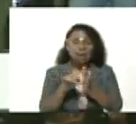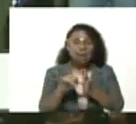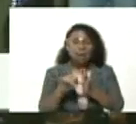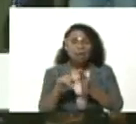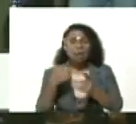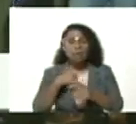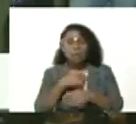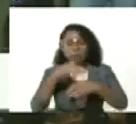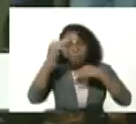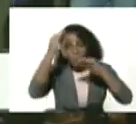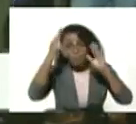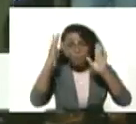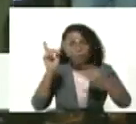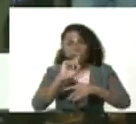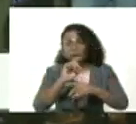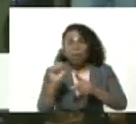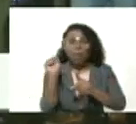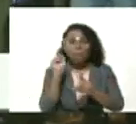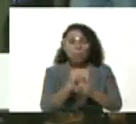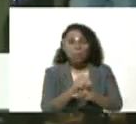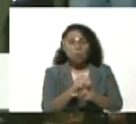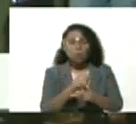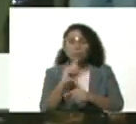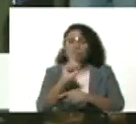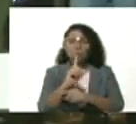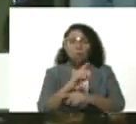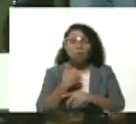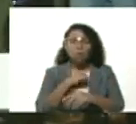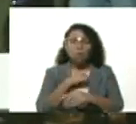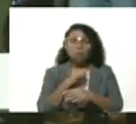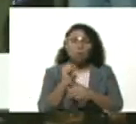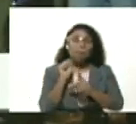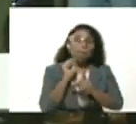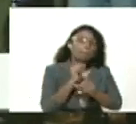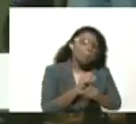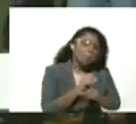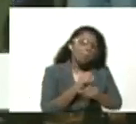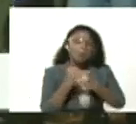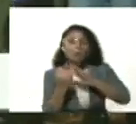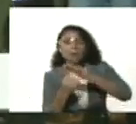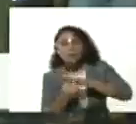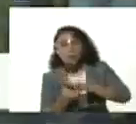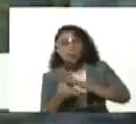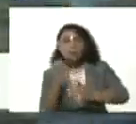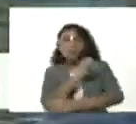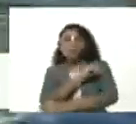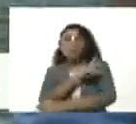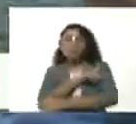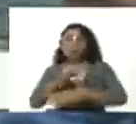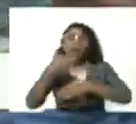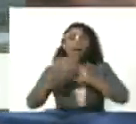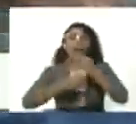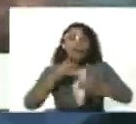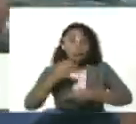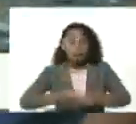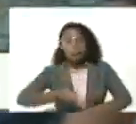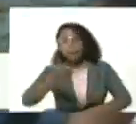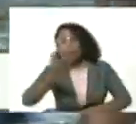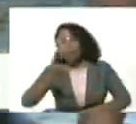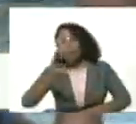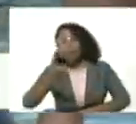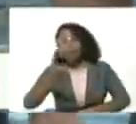Hemos sido atendidos, no nos ha desamparado, no estamos huérfanos de las instituciones. Protección Civil ha jugado un papel